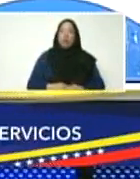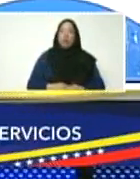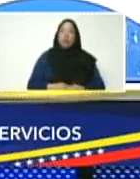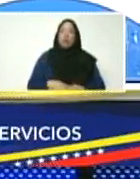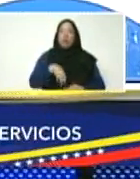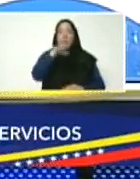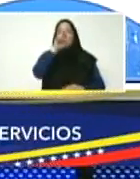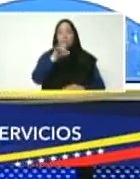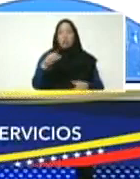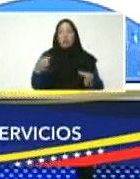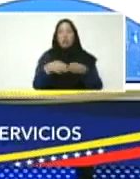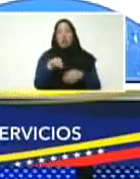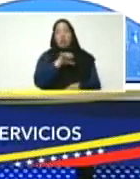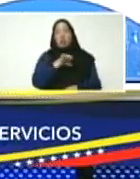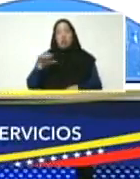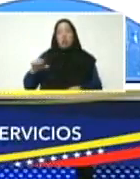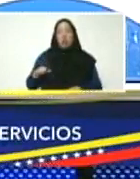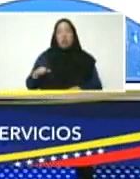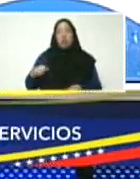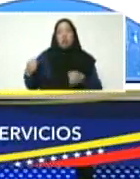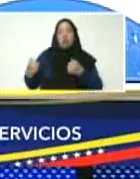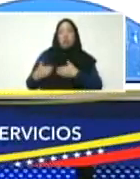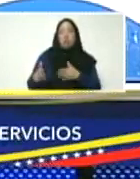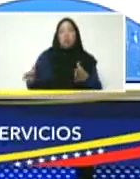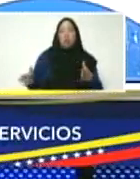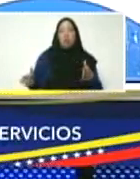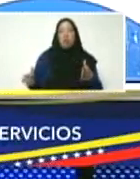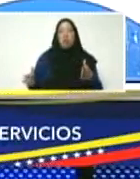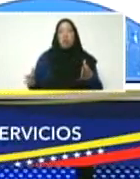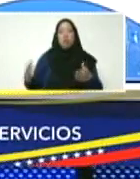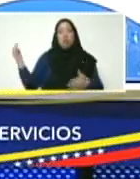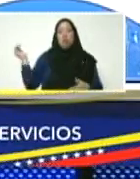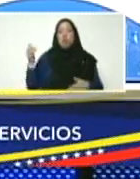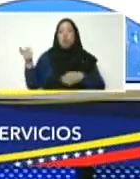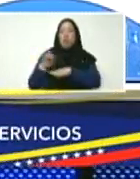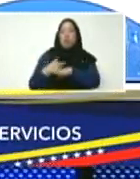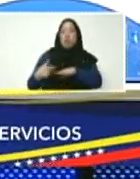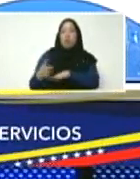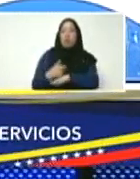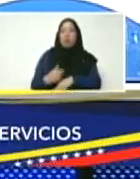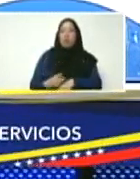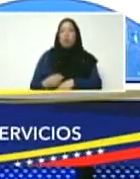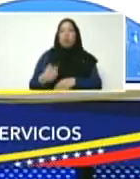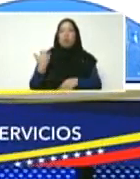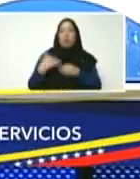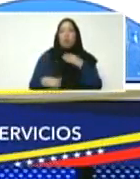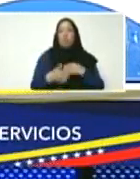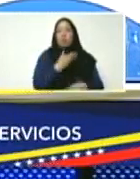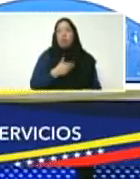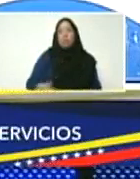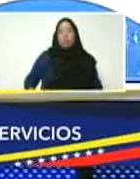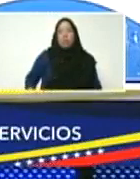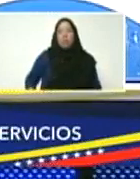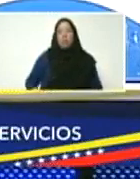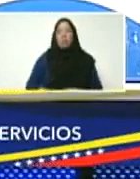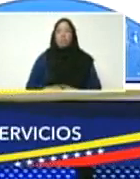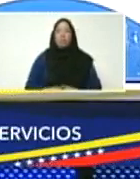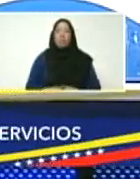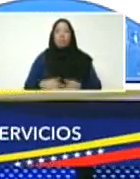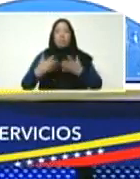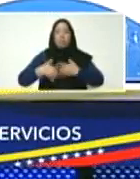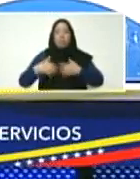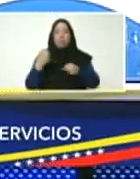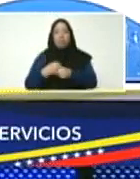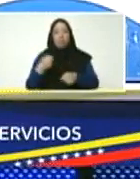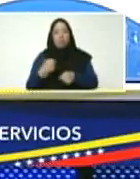vienen en reuniones privadas, reuniones públicas, que vienen de gobierno, enviados presidenciales,